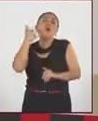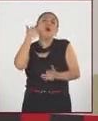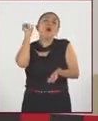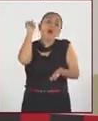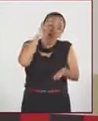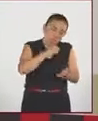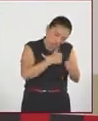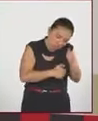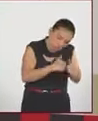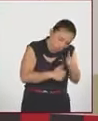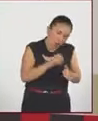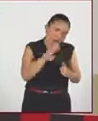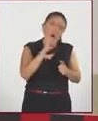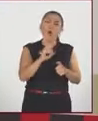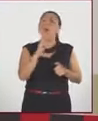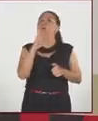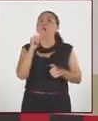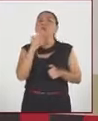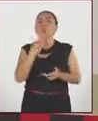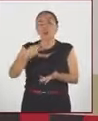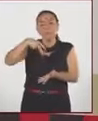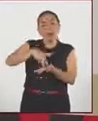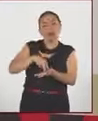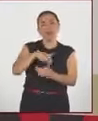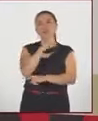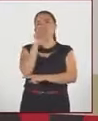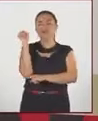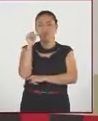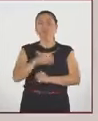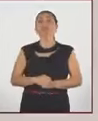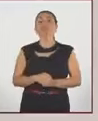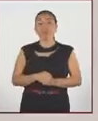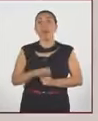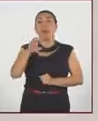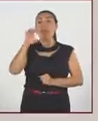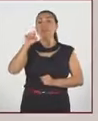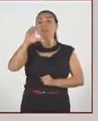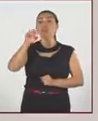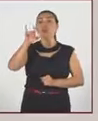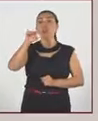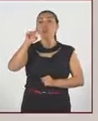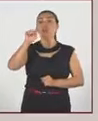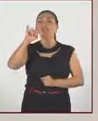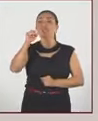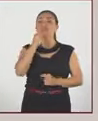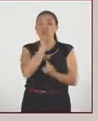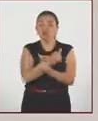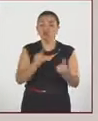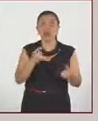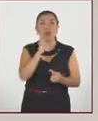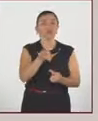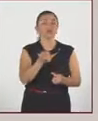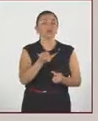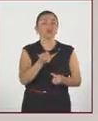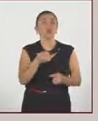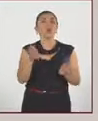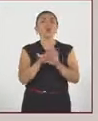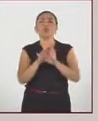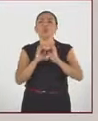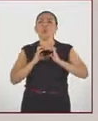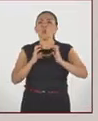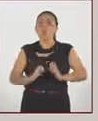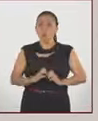tener posturas inadecuadas, ¿no? La escoliosis infantil es una curvatura anormal que es más allá de los 10